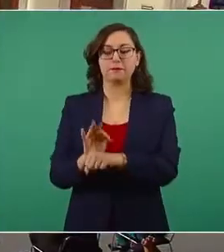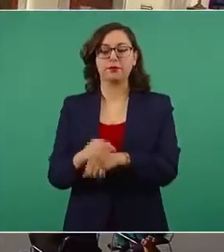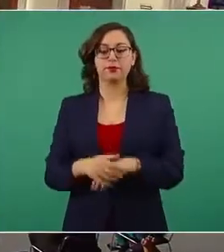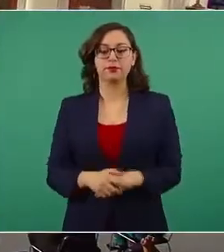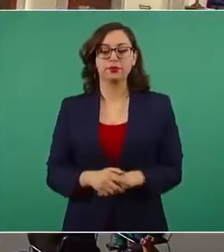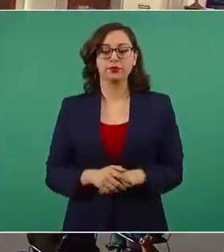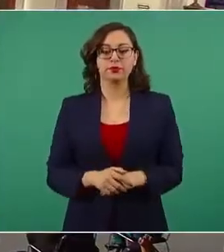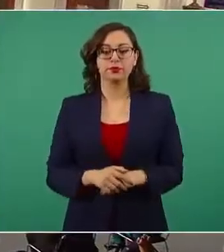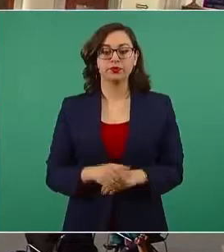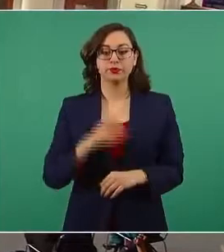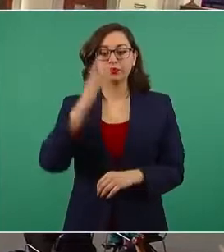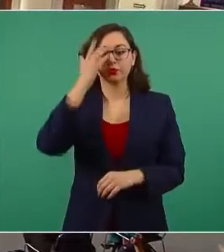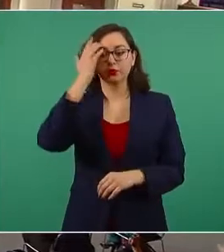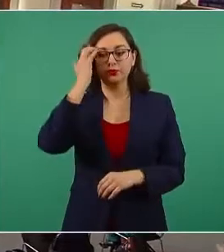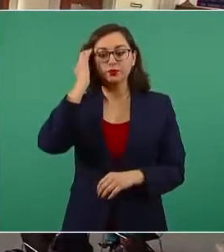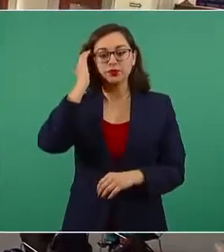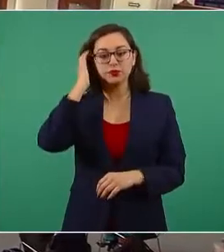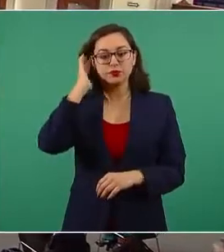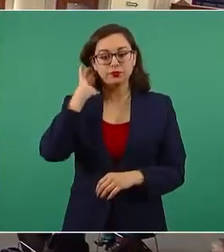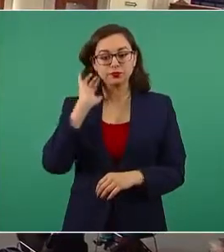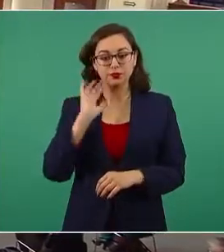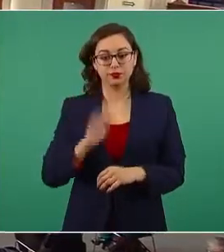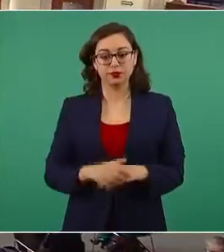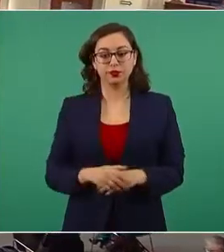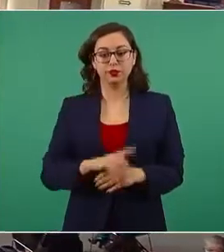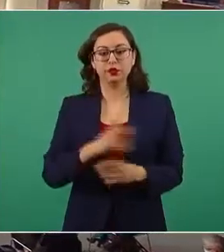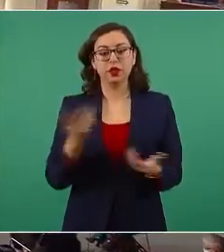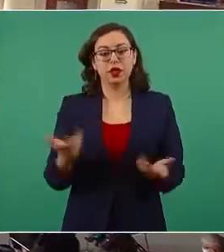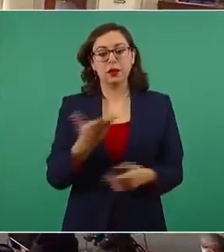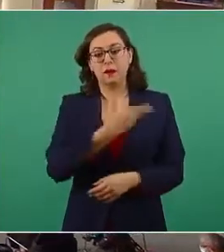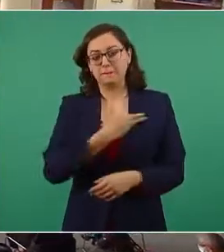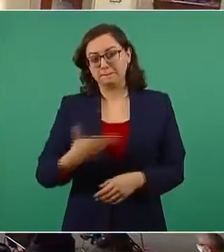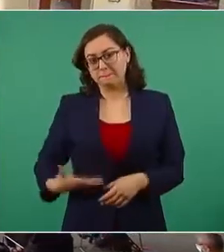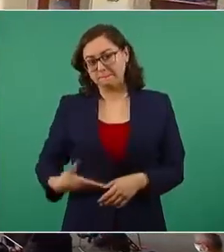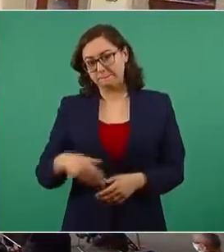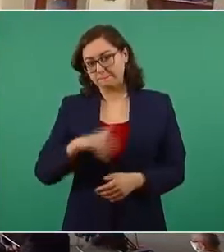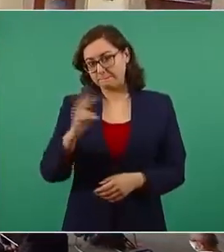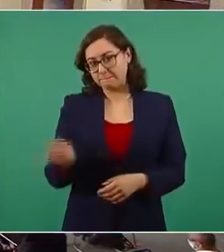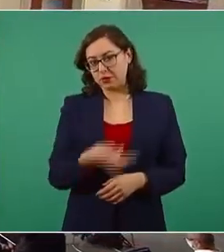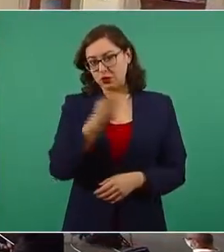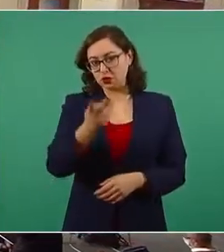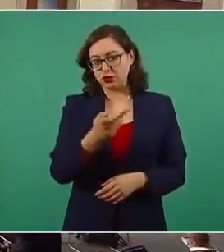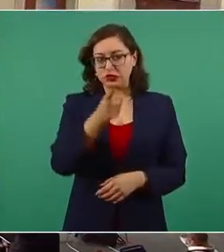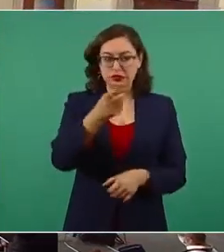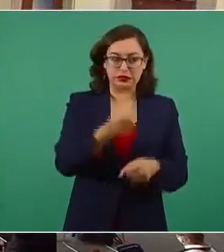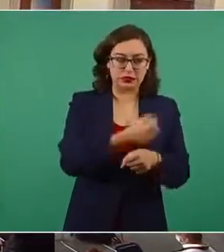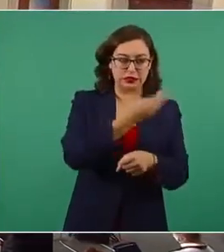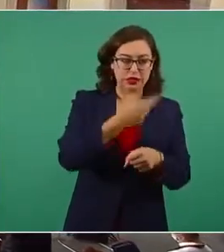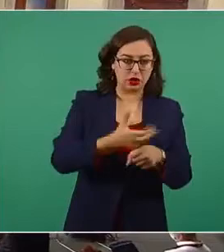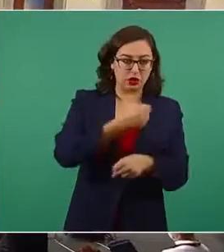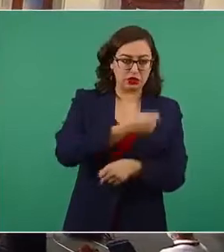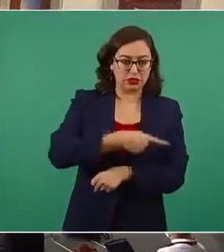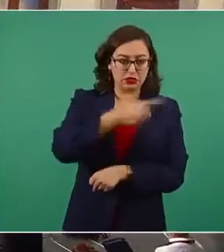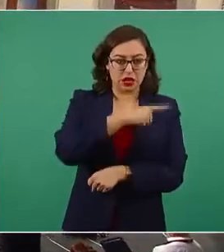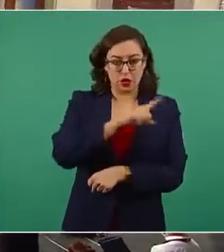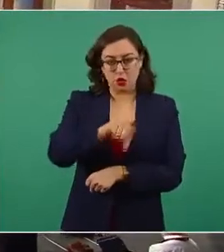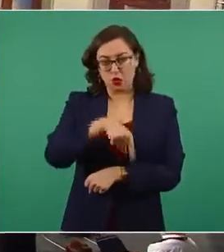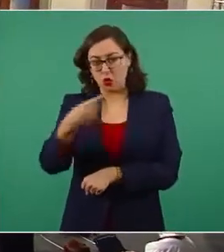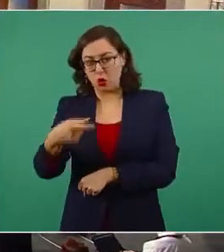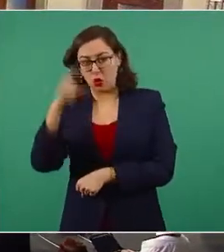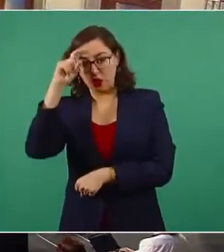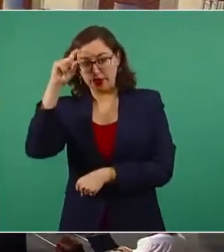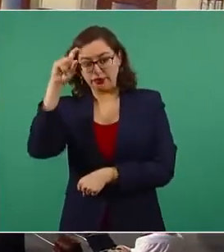Presidente, quizás el secretario de Salud o el doctor Hugo López-Gatell puedan decirnos un poco qué panorama es el que se espera, o sea, si esperan